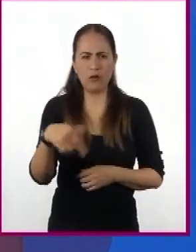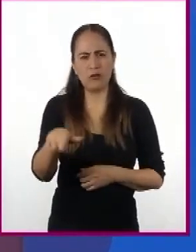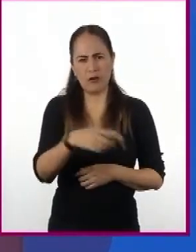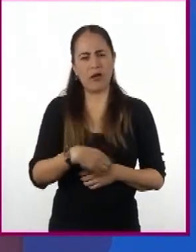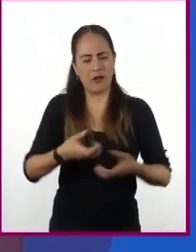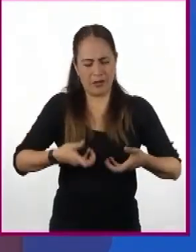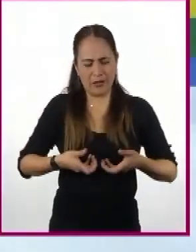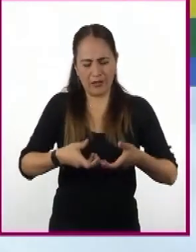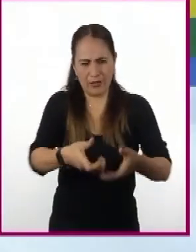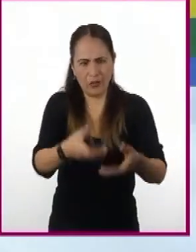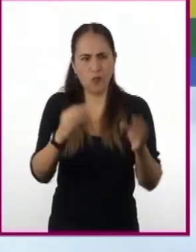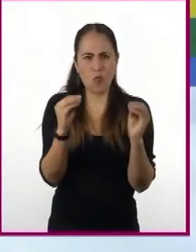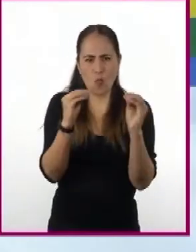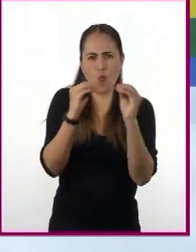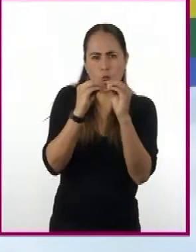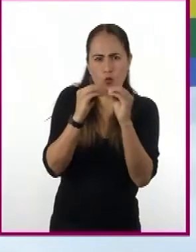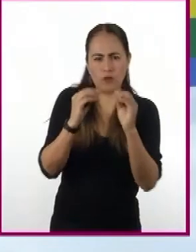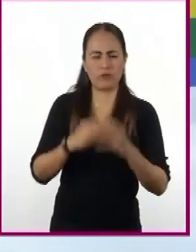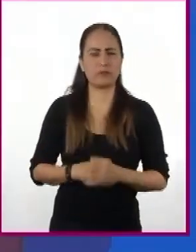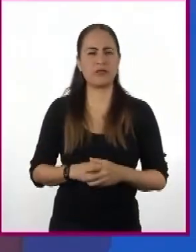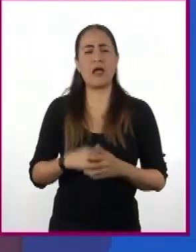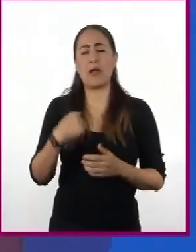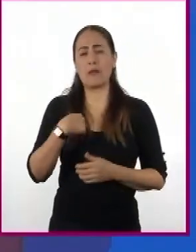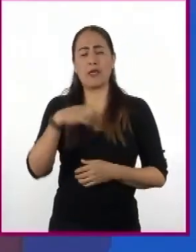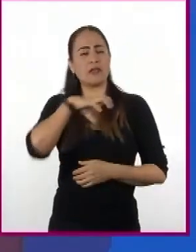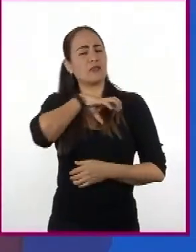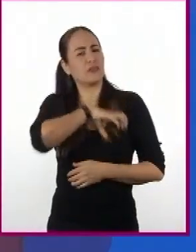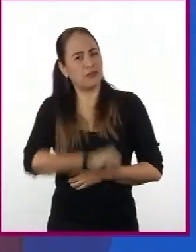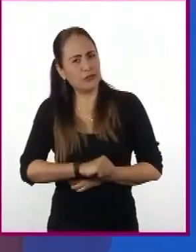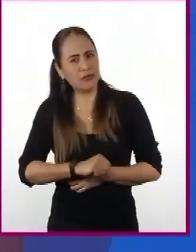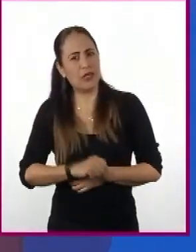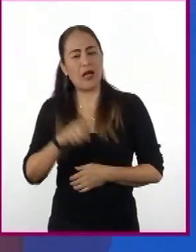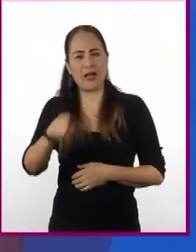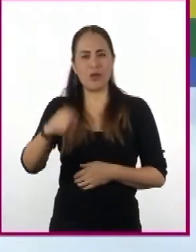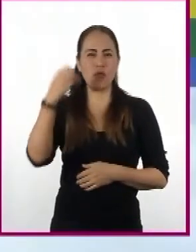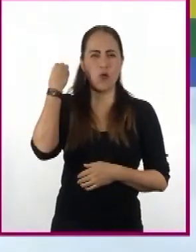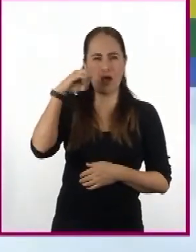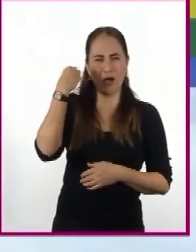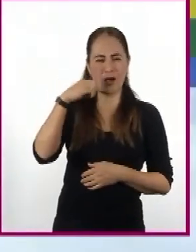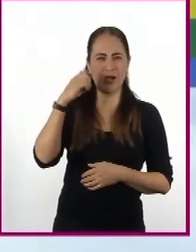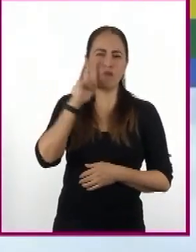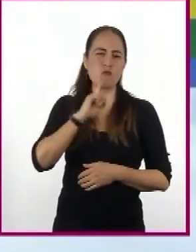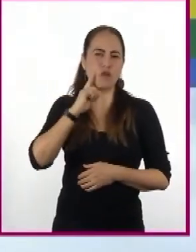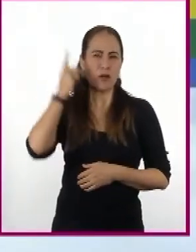otra que me gusta mucho es la de la Princesa Donají de Oaxaca.